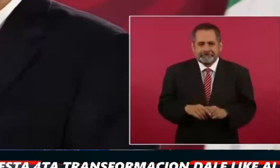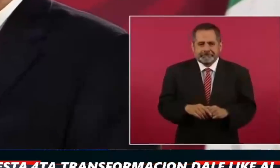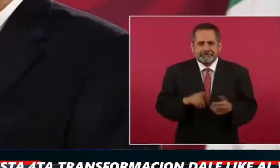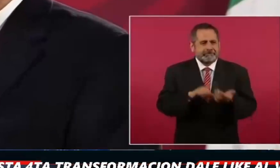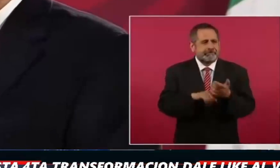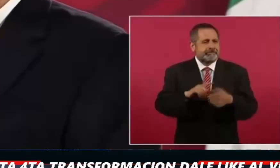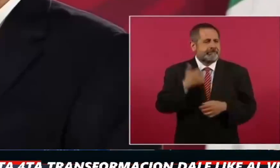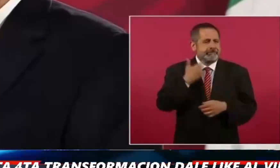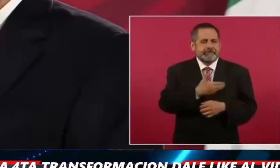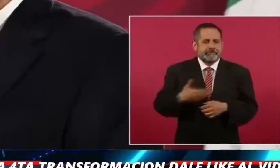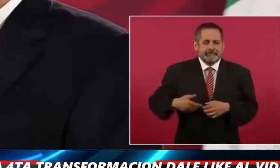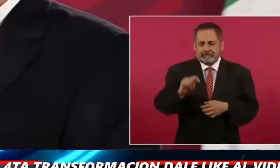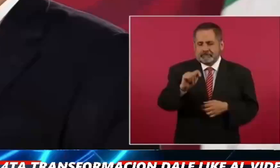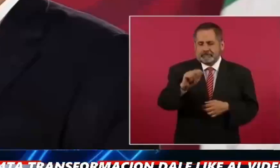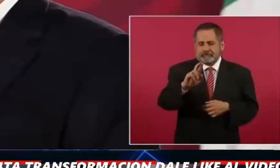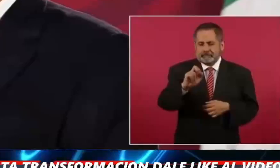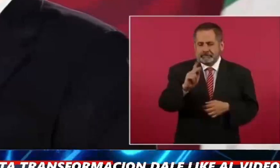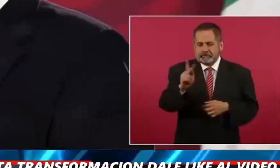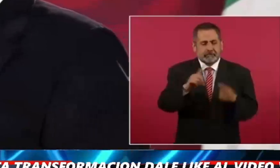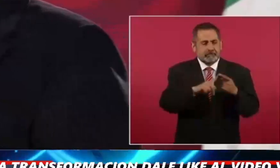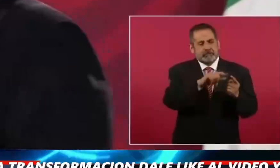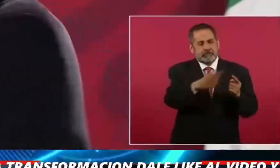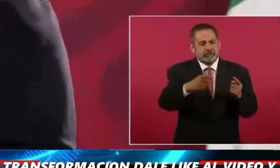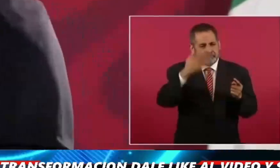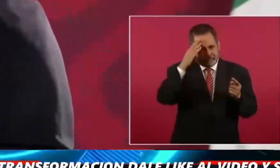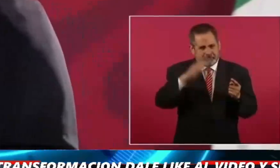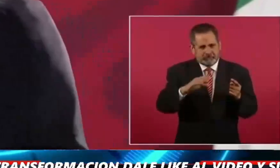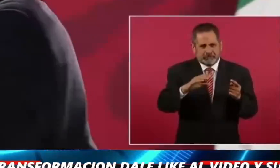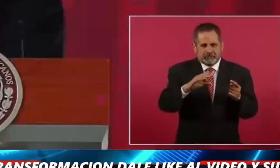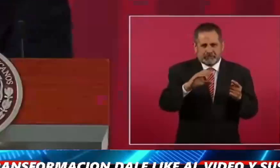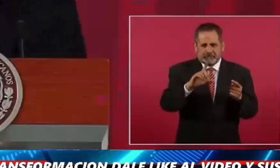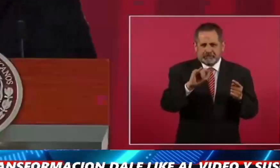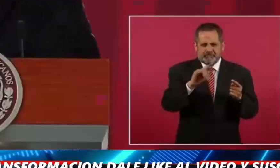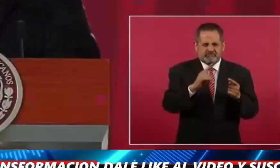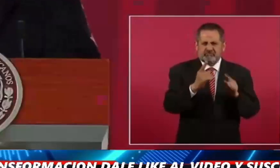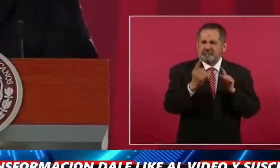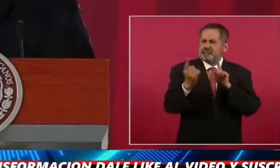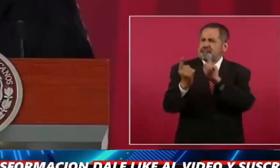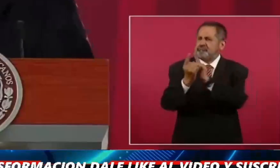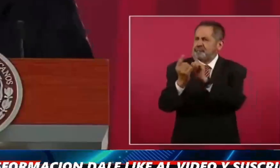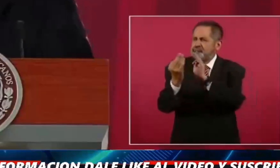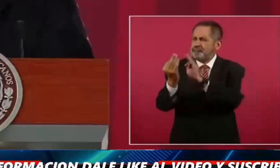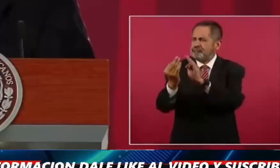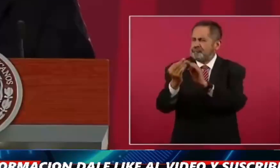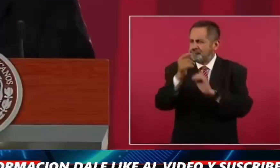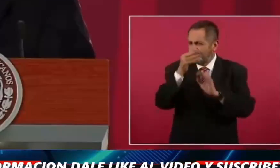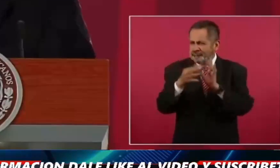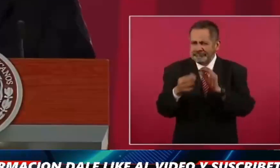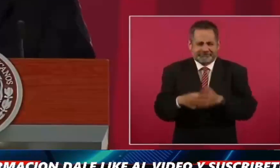presidente Trump a la señora Clinton, se le fue a parar ahí enfrente